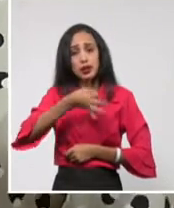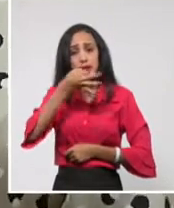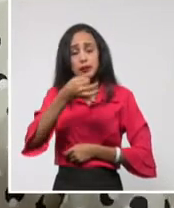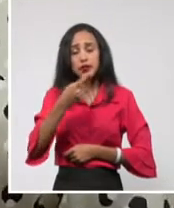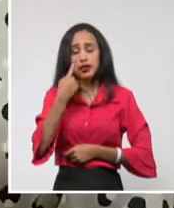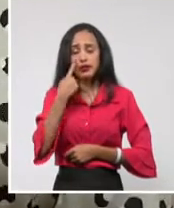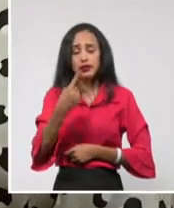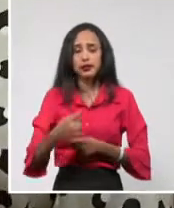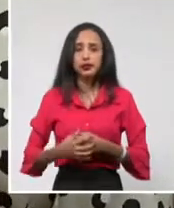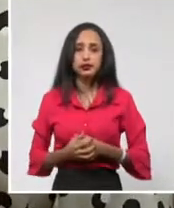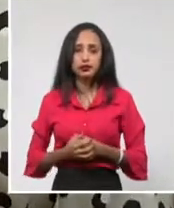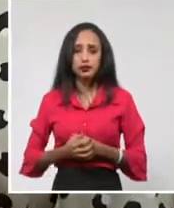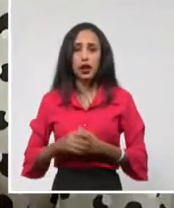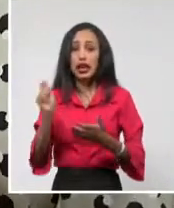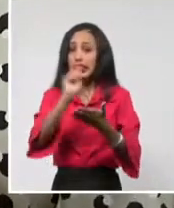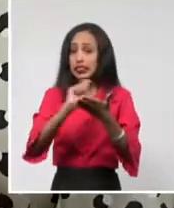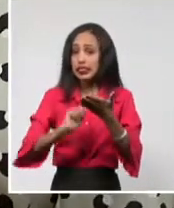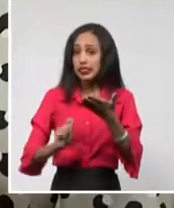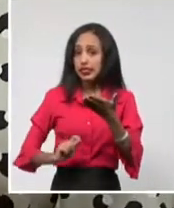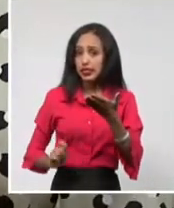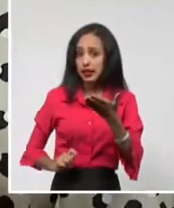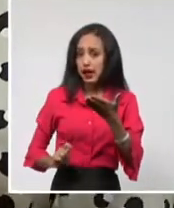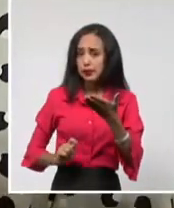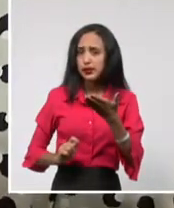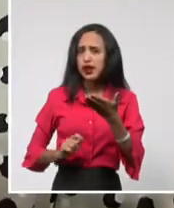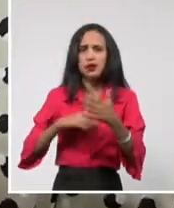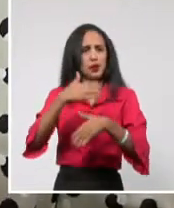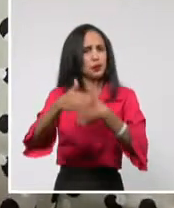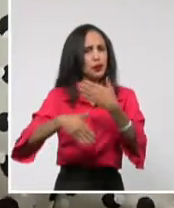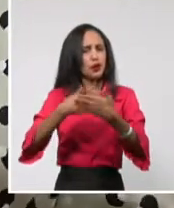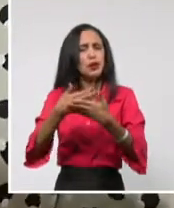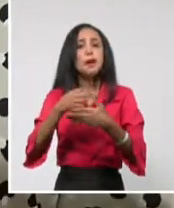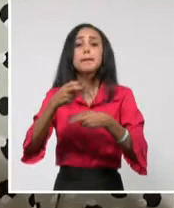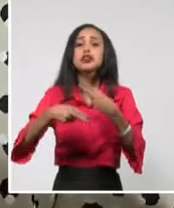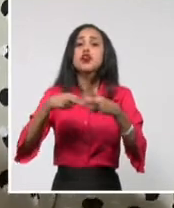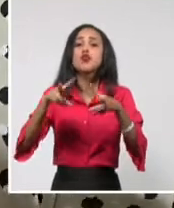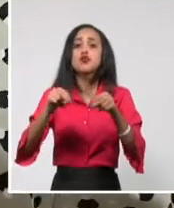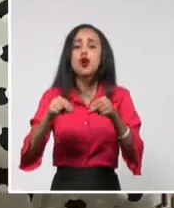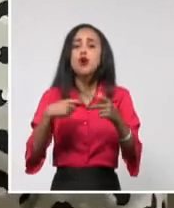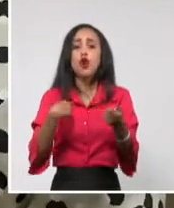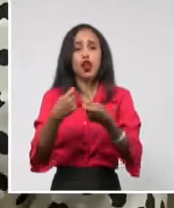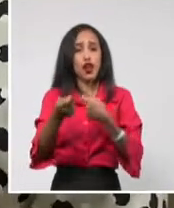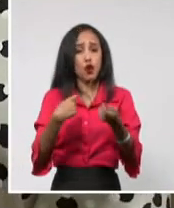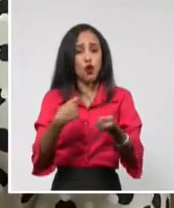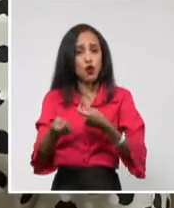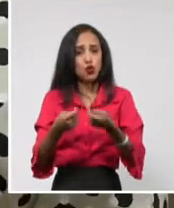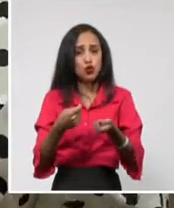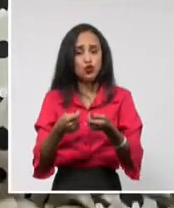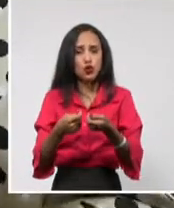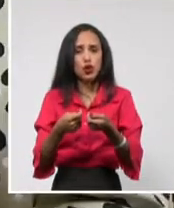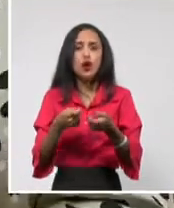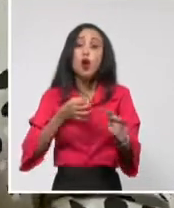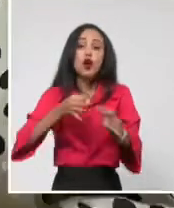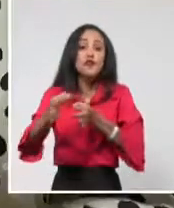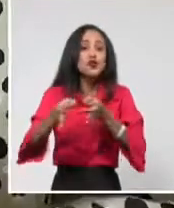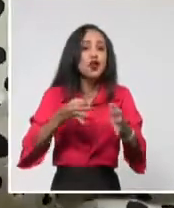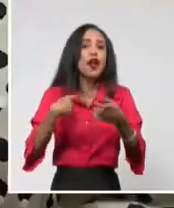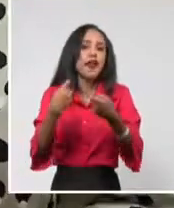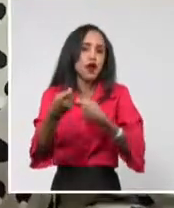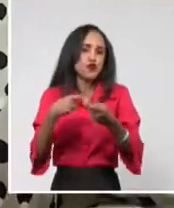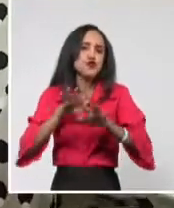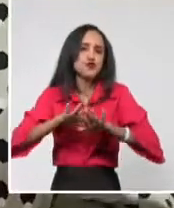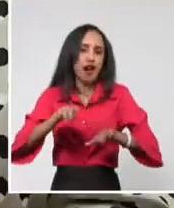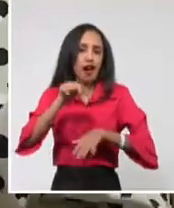dispersión de los trámites requeridos para la creación de nuevos negocios o el funcionamiento de los existentes. Y digo,